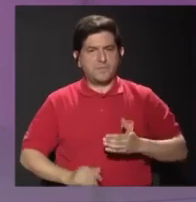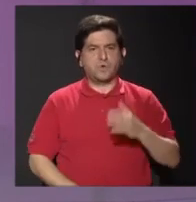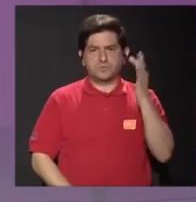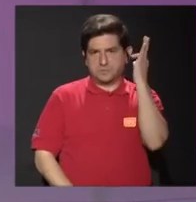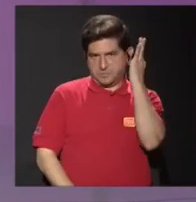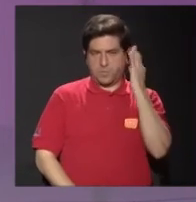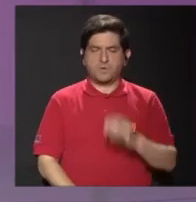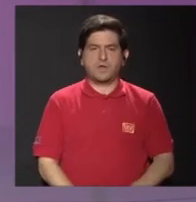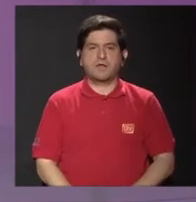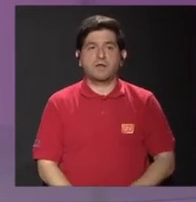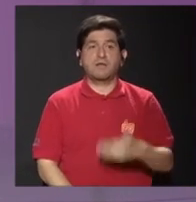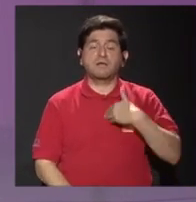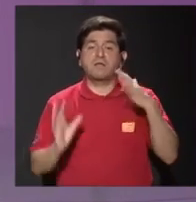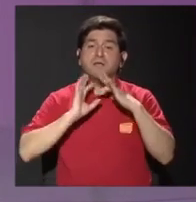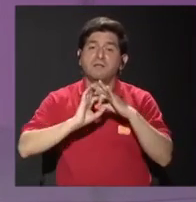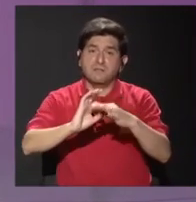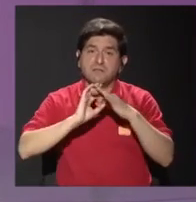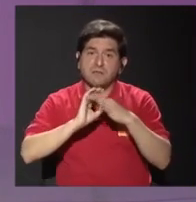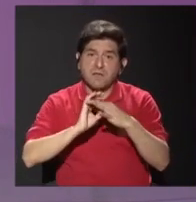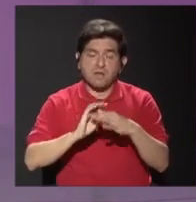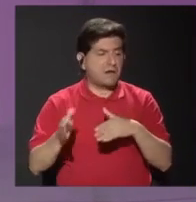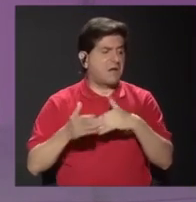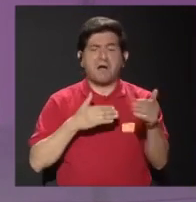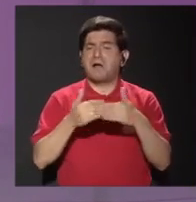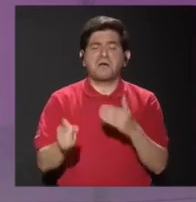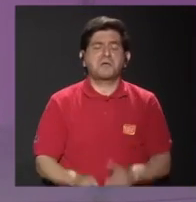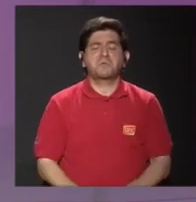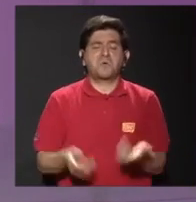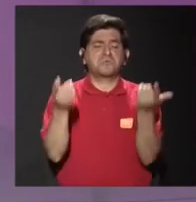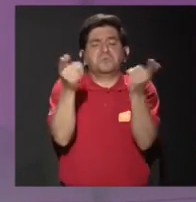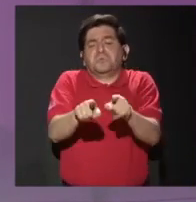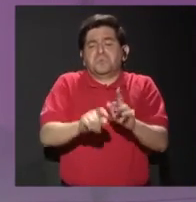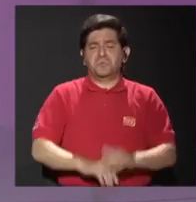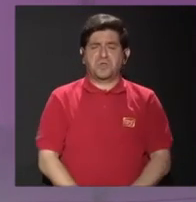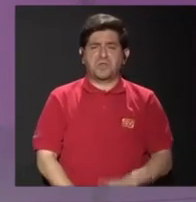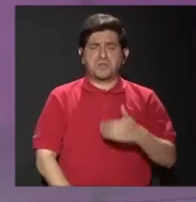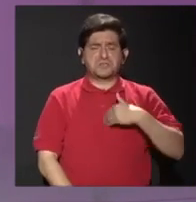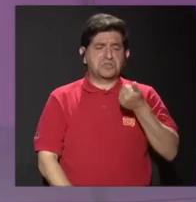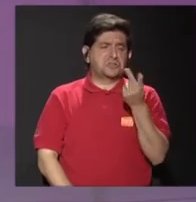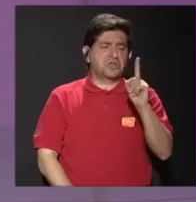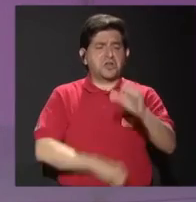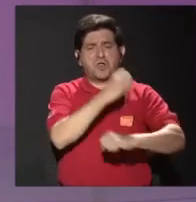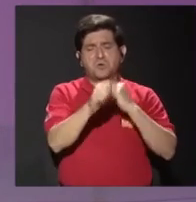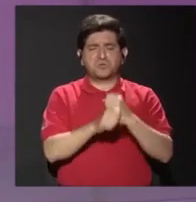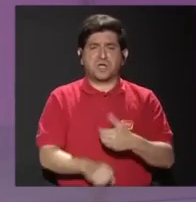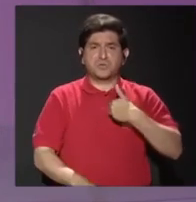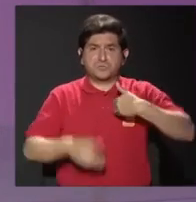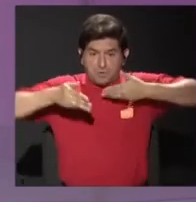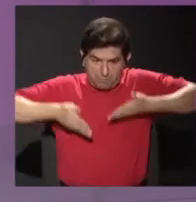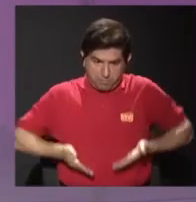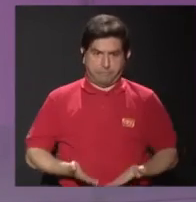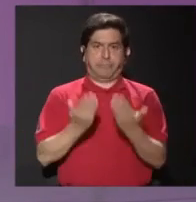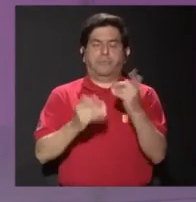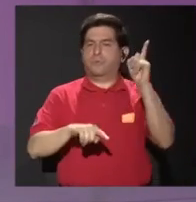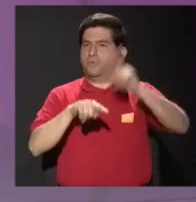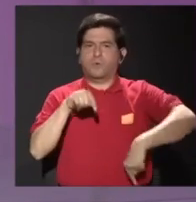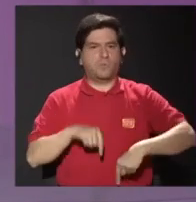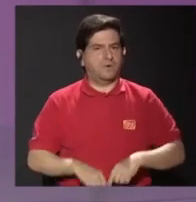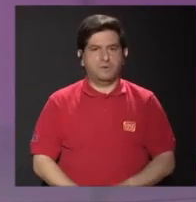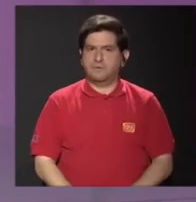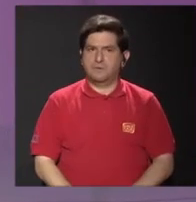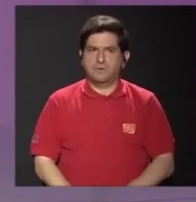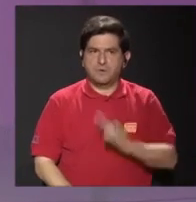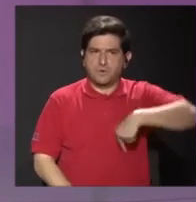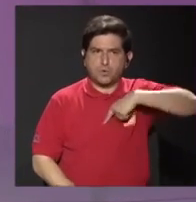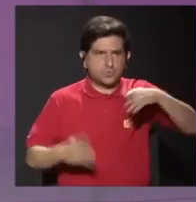las mujeres y tiene que ver precisamente con que no importa lo que pase no importa si tiene 11 años y está teniendo un chiquito eso no puede ser no